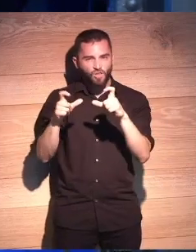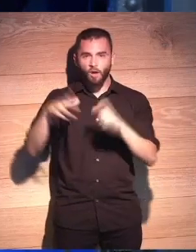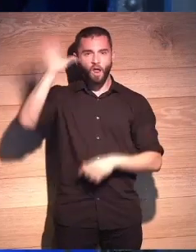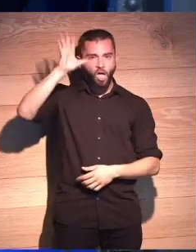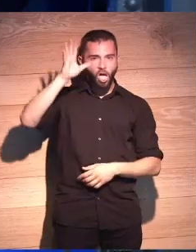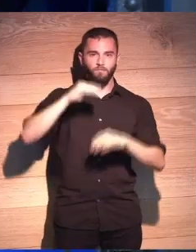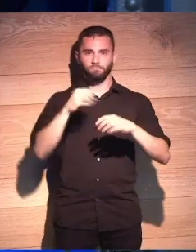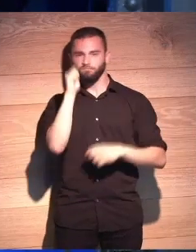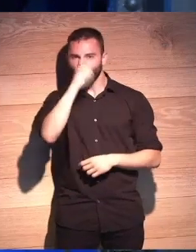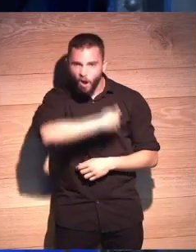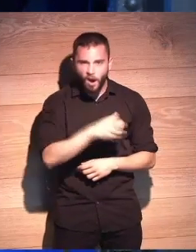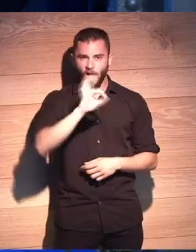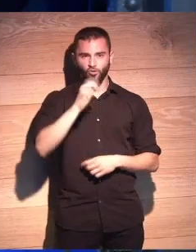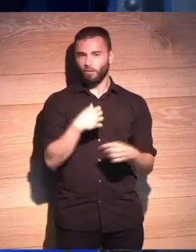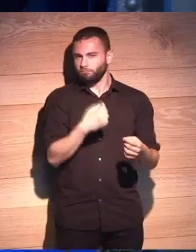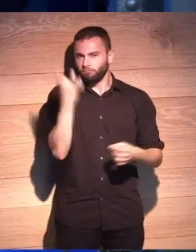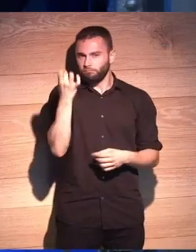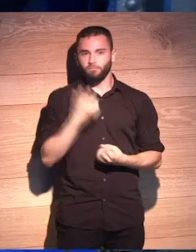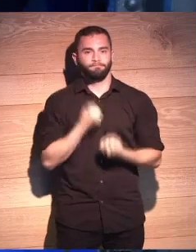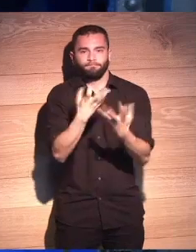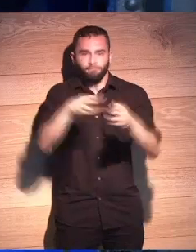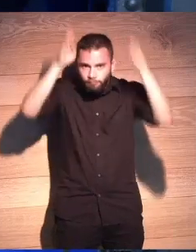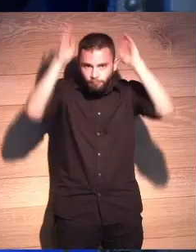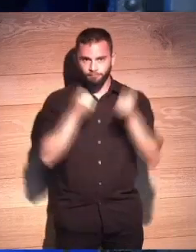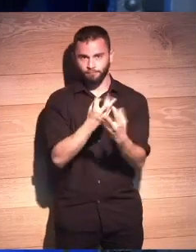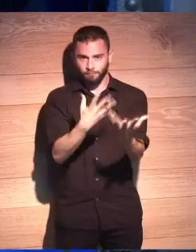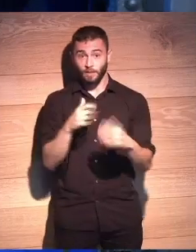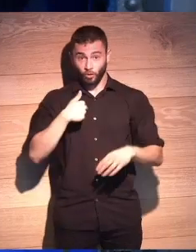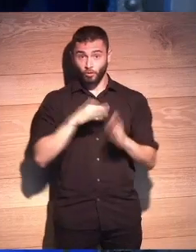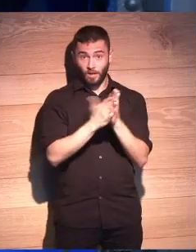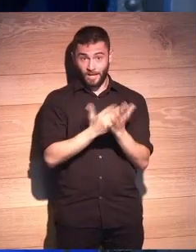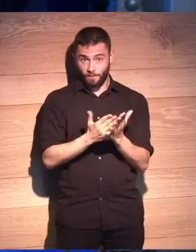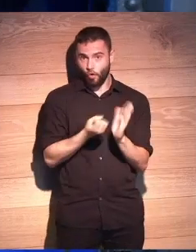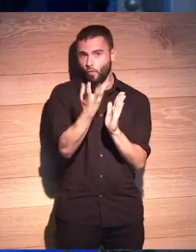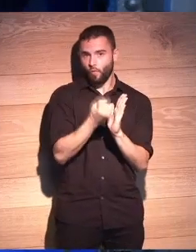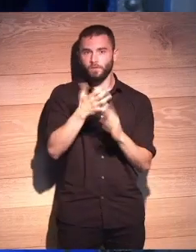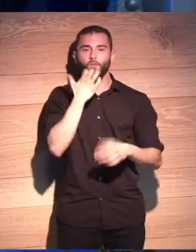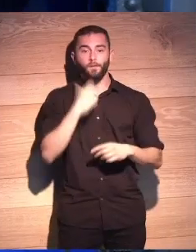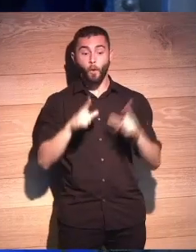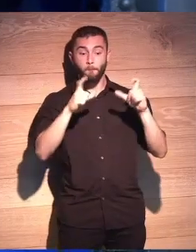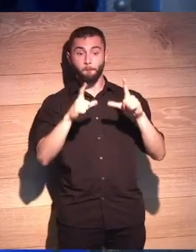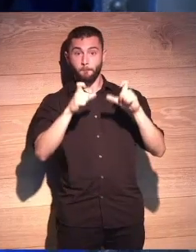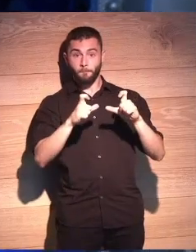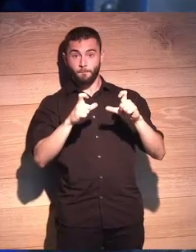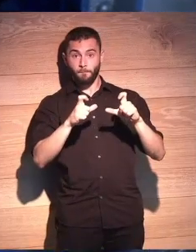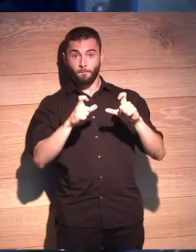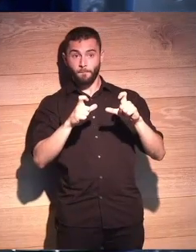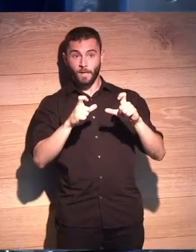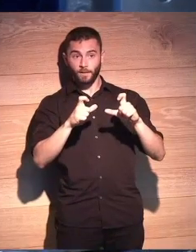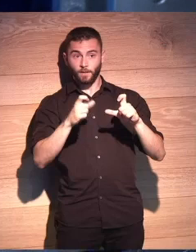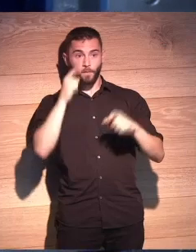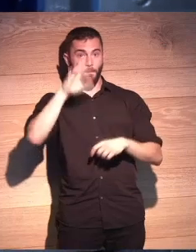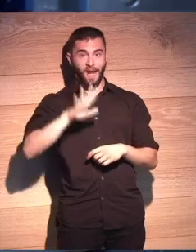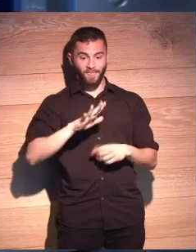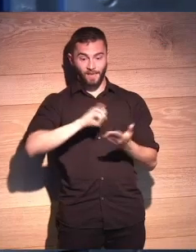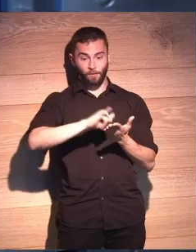bebiendo o diciendo barbaridades. Y en el libro cuento cómo, por ejemplo, pantallazos que crees que quedan en la intimidad, como en